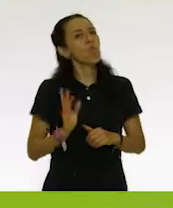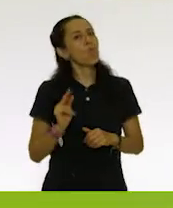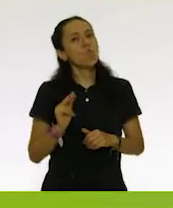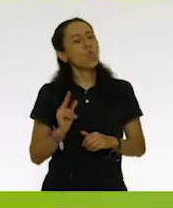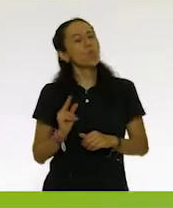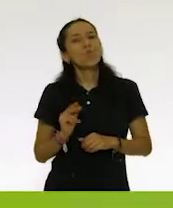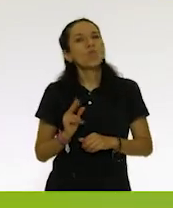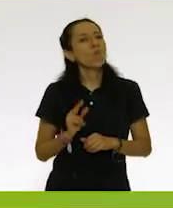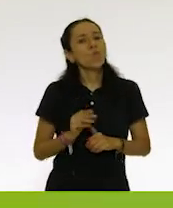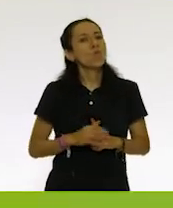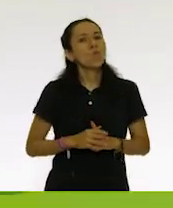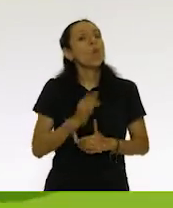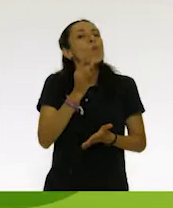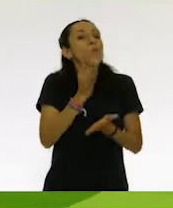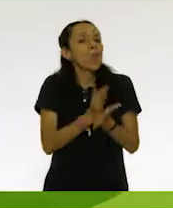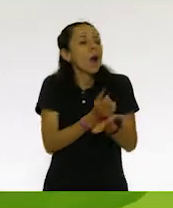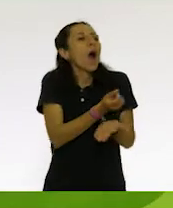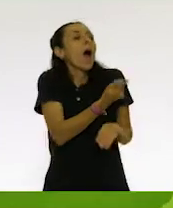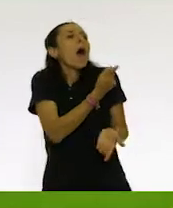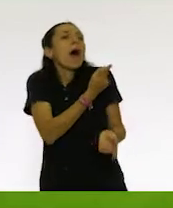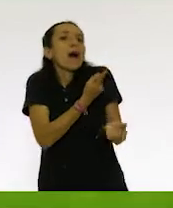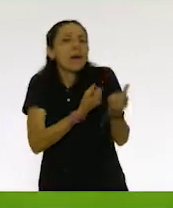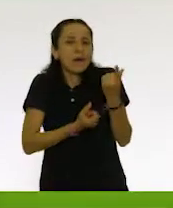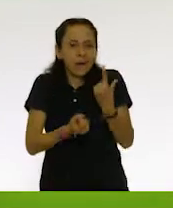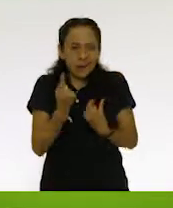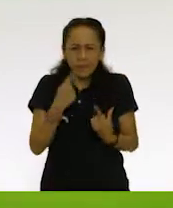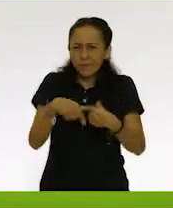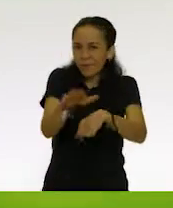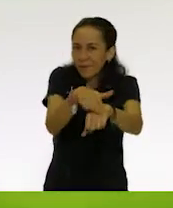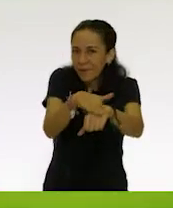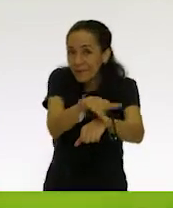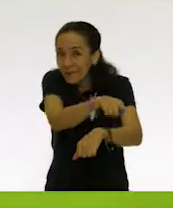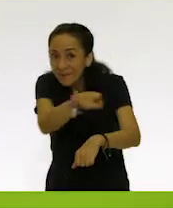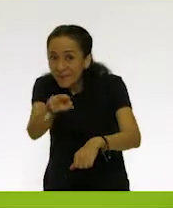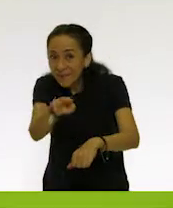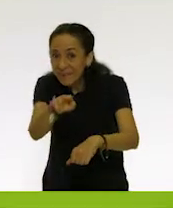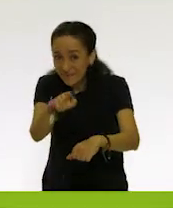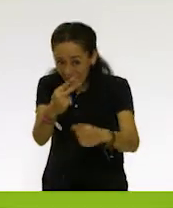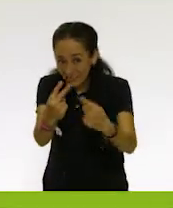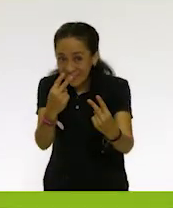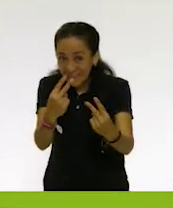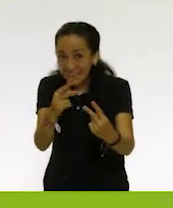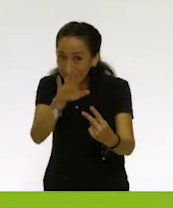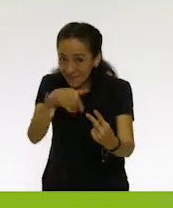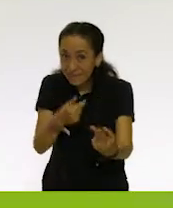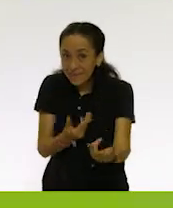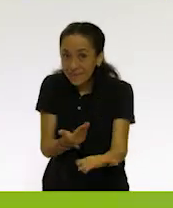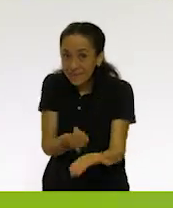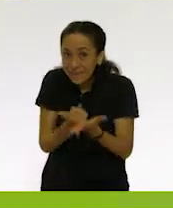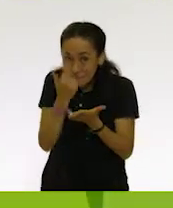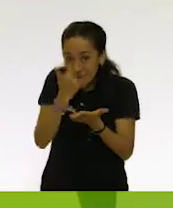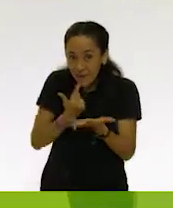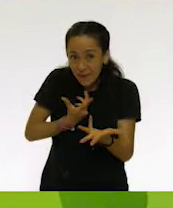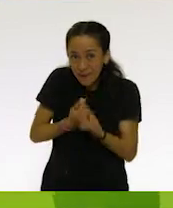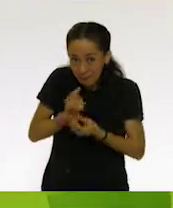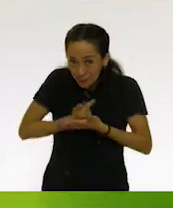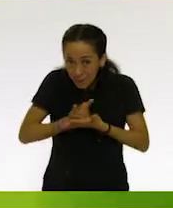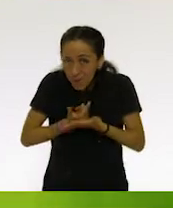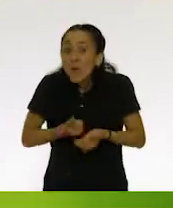No. Solo puso algunos. Oigan, ahí en casa, ¿me ayudan a contarlos? ¡Sí! ¡Vamos!